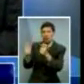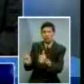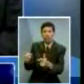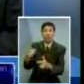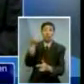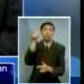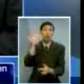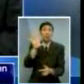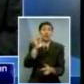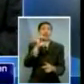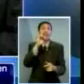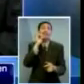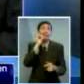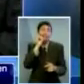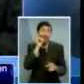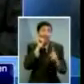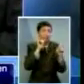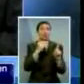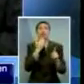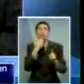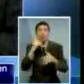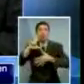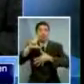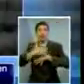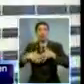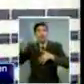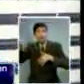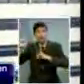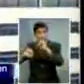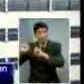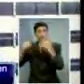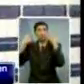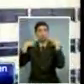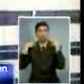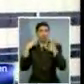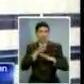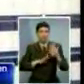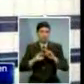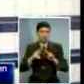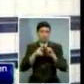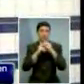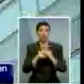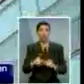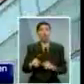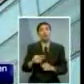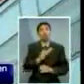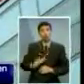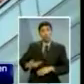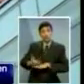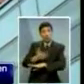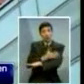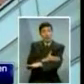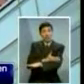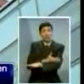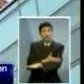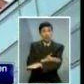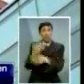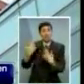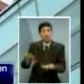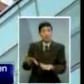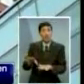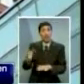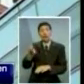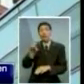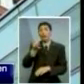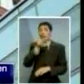en Italia, sino también en América Latina. Ahora, está bien, uno entiende que fue el gobierno previo el que mandató o dejó esto, como decía usted,